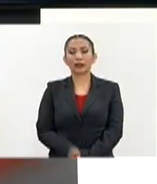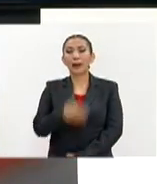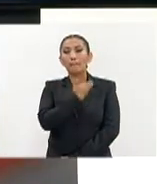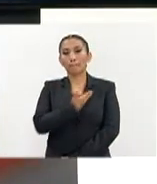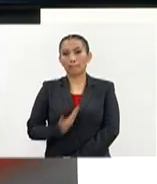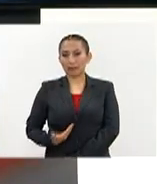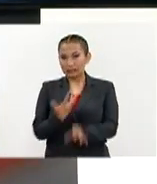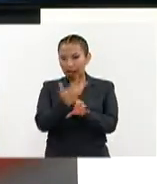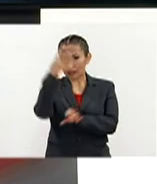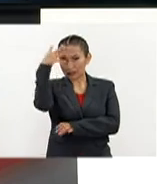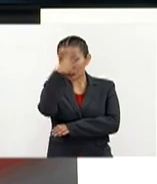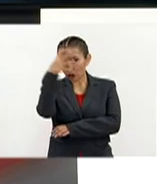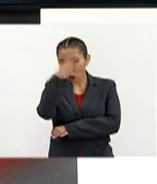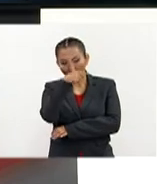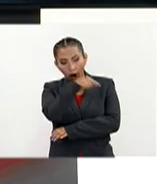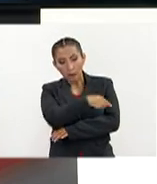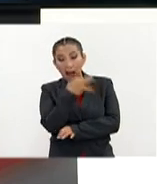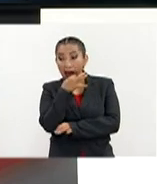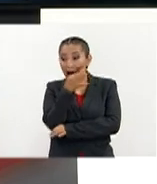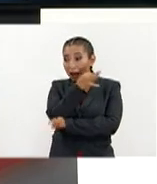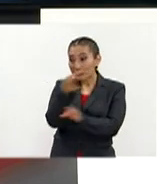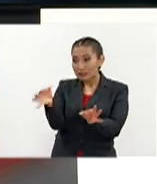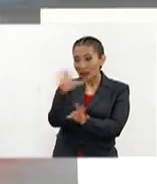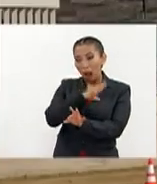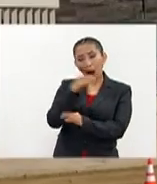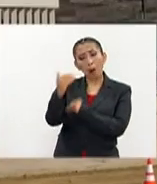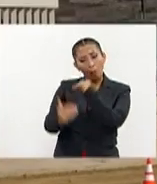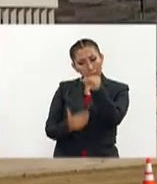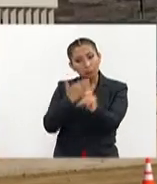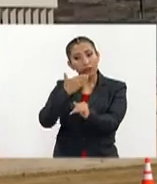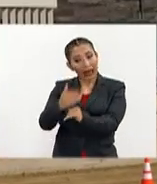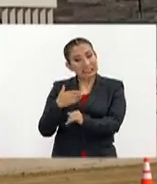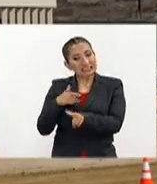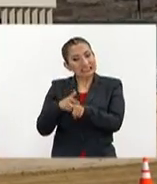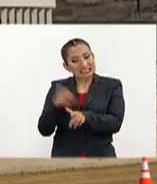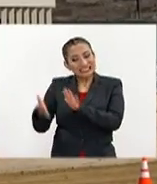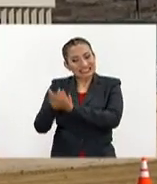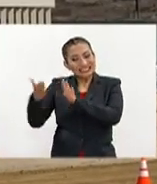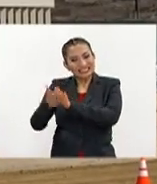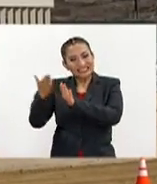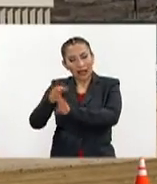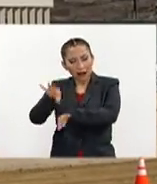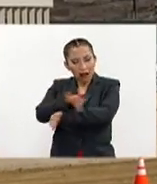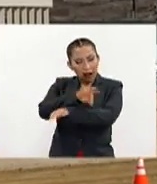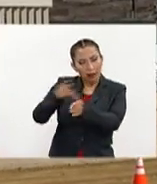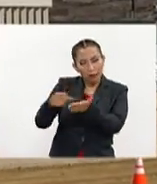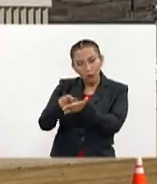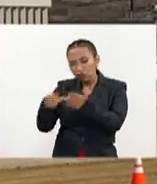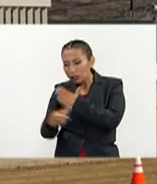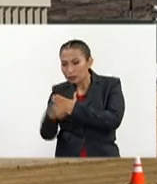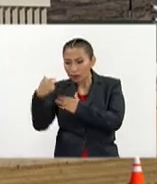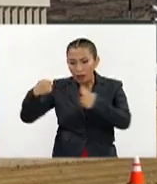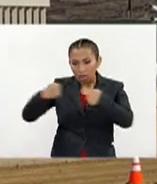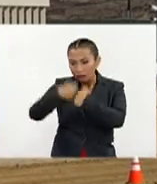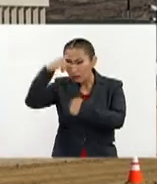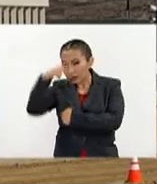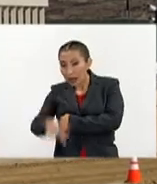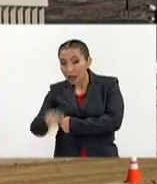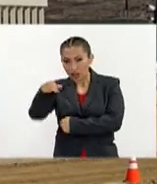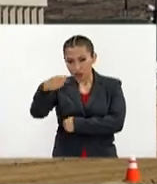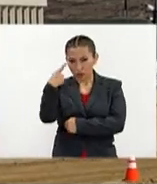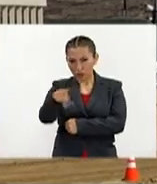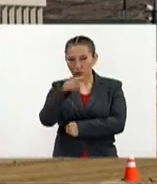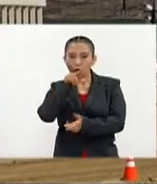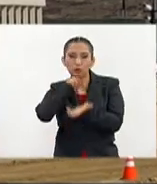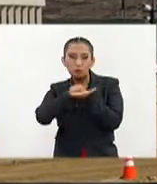El presidente de los Estados Unidos, Donald Trump, informó que hay un avance significativo en la construcción de los modelos del muro en la frontera con México. A través de su